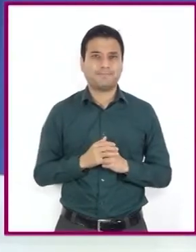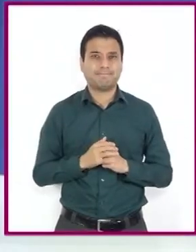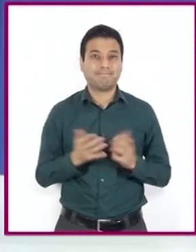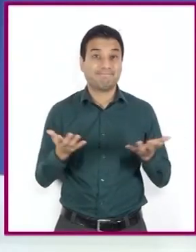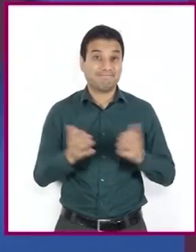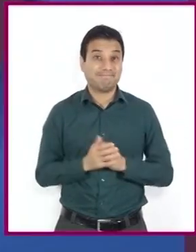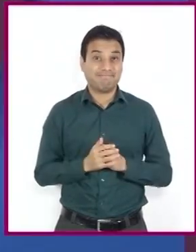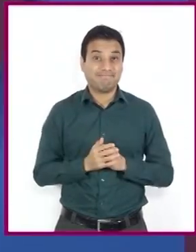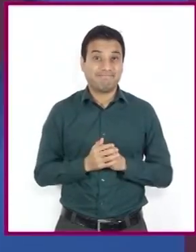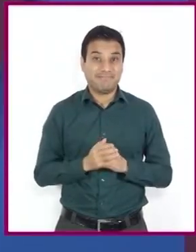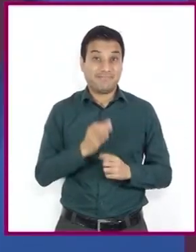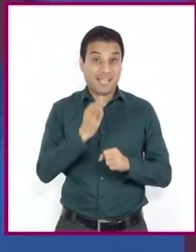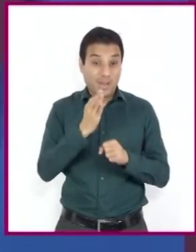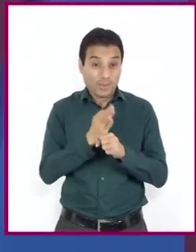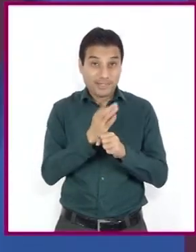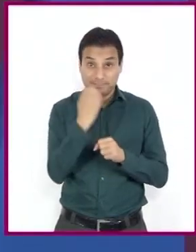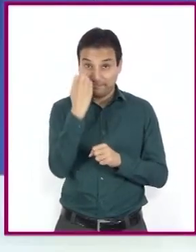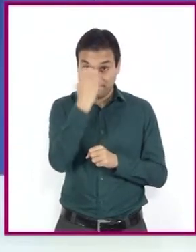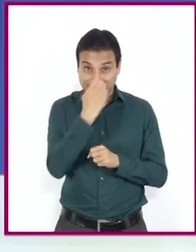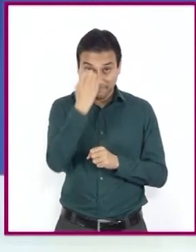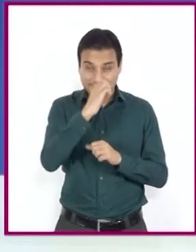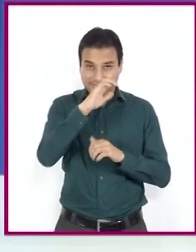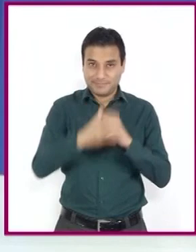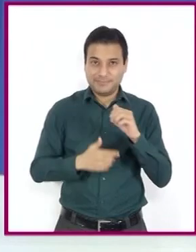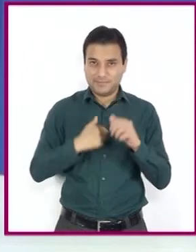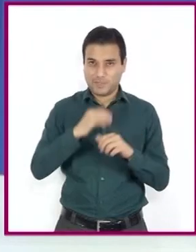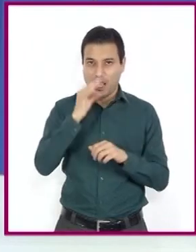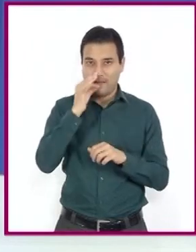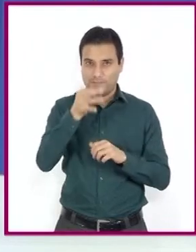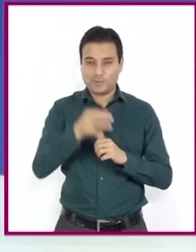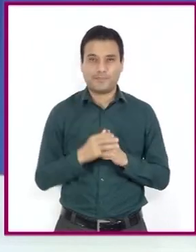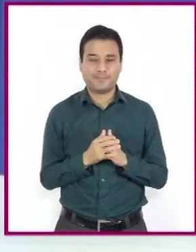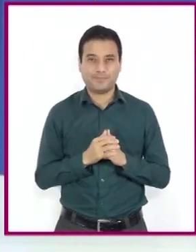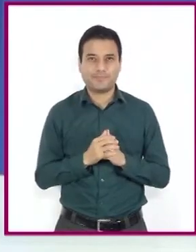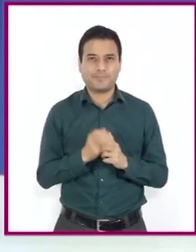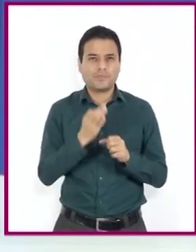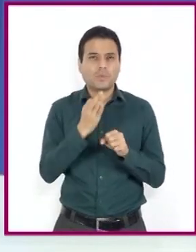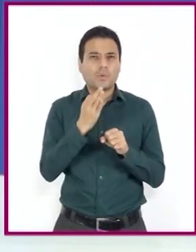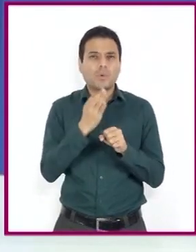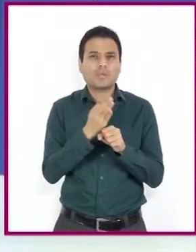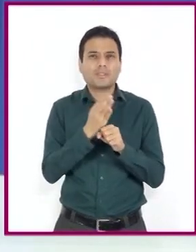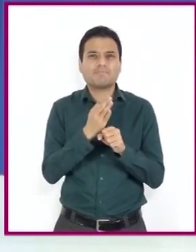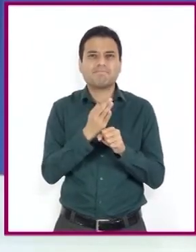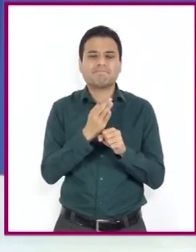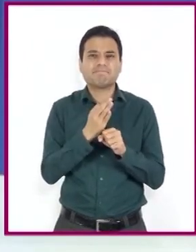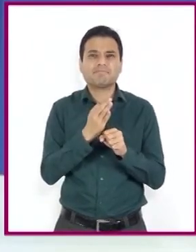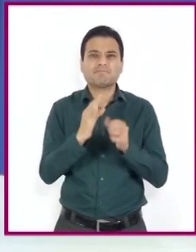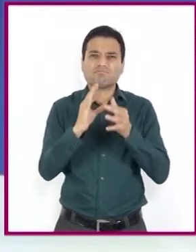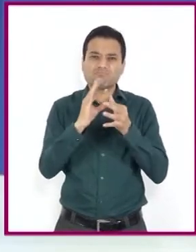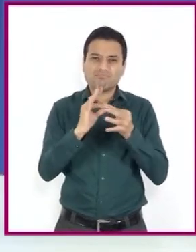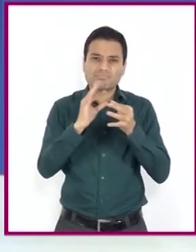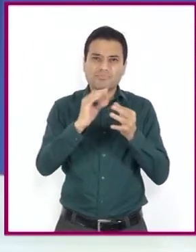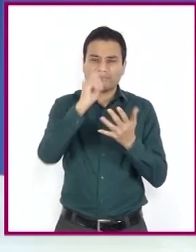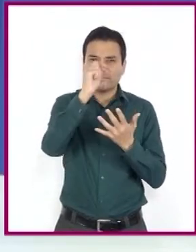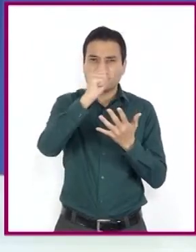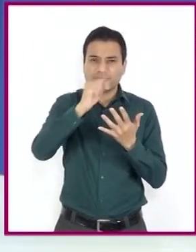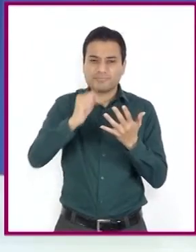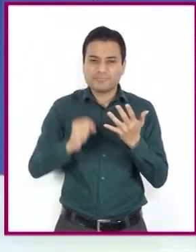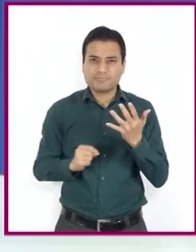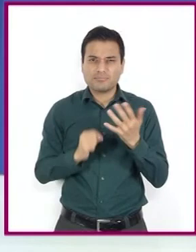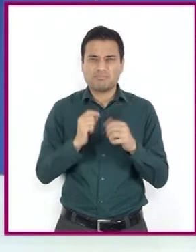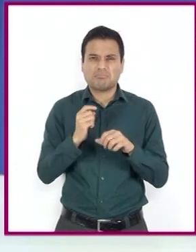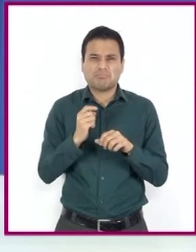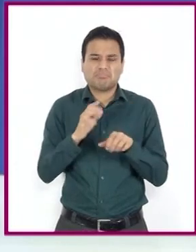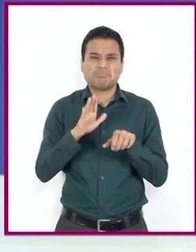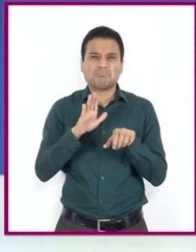concluido esta revisión. Déjenme contarles que parte del objetivo de recordar los elementos que nos apoyan para